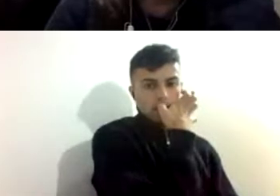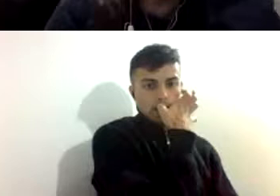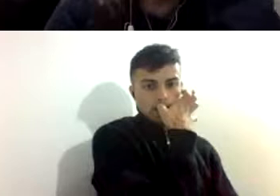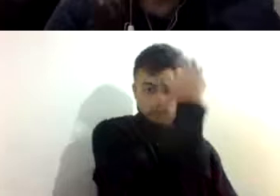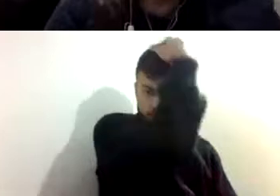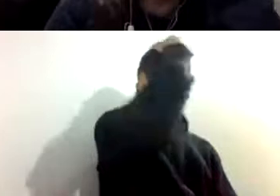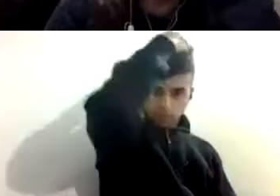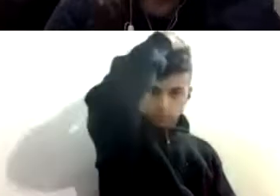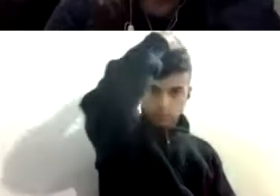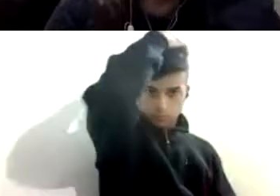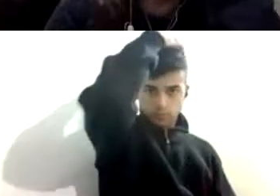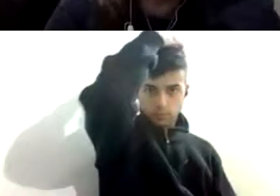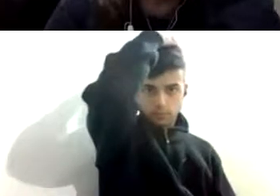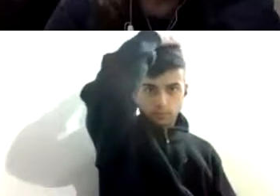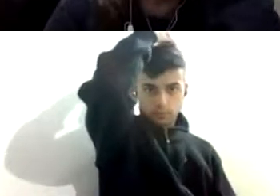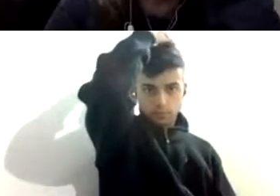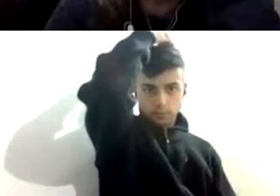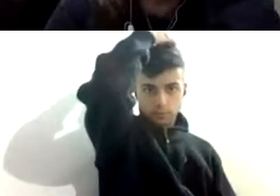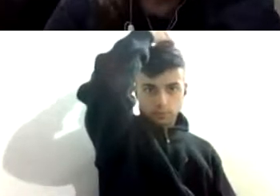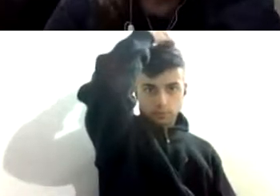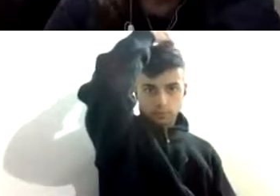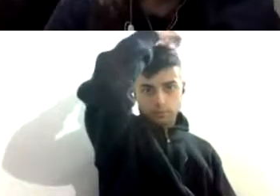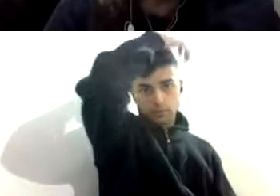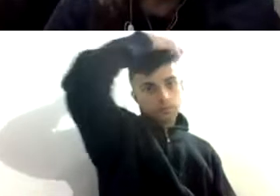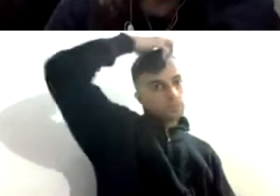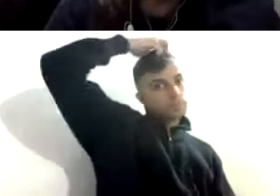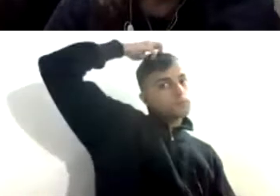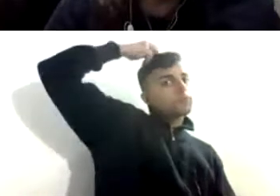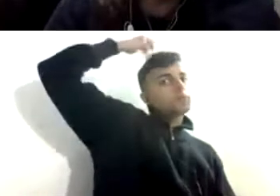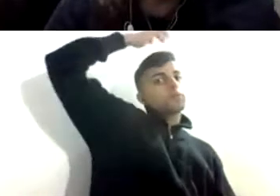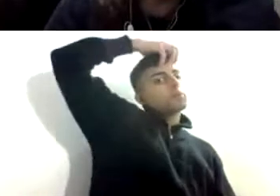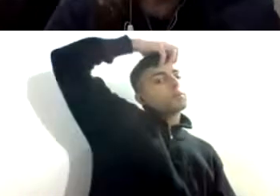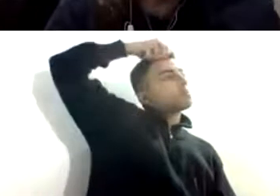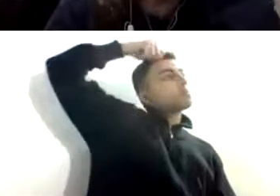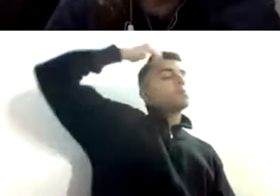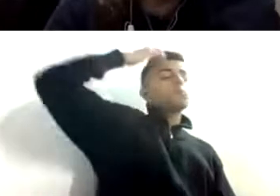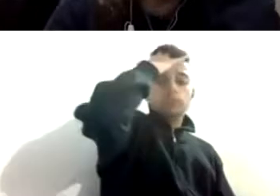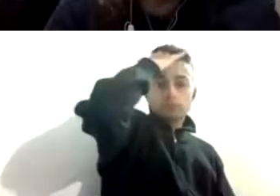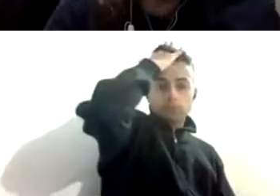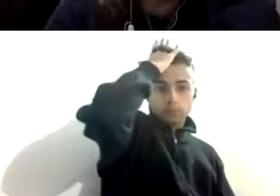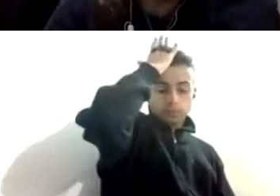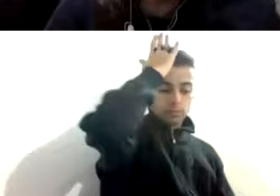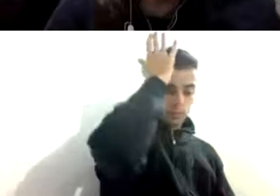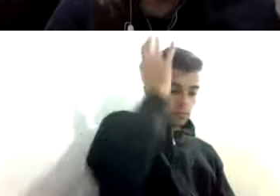pública, por lo tanto una Mirá, persona. es así. No, es así. El medicamento original se llama Truvada,